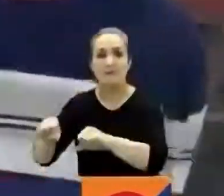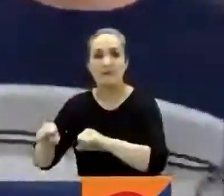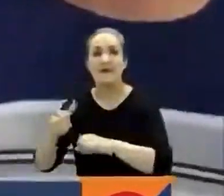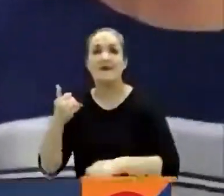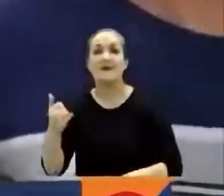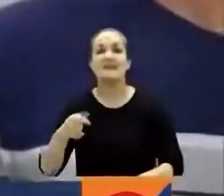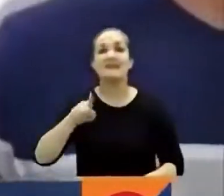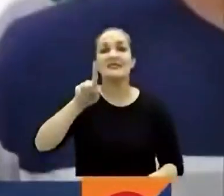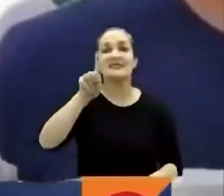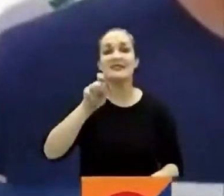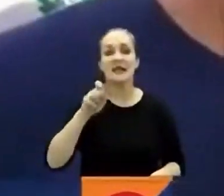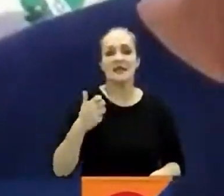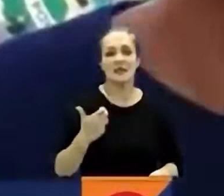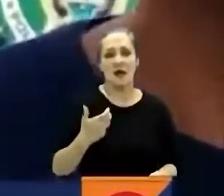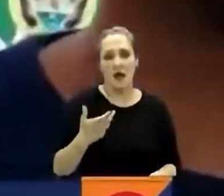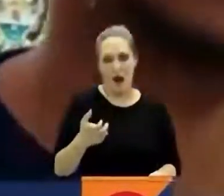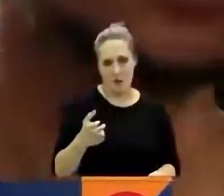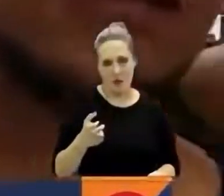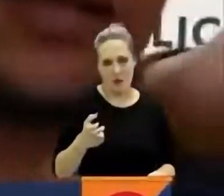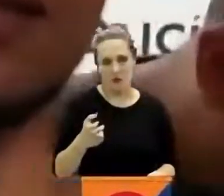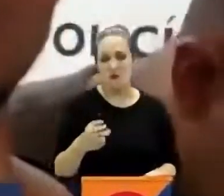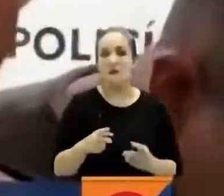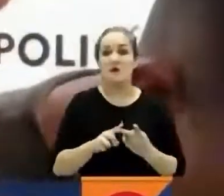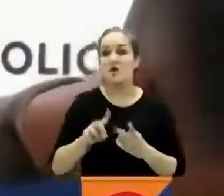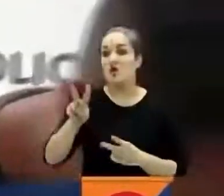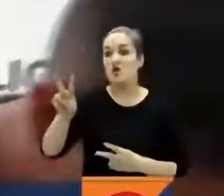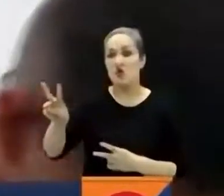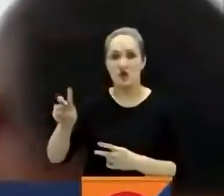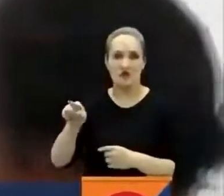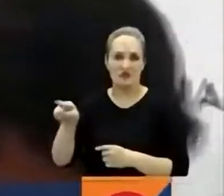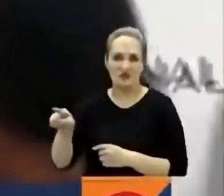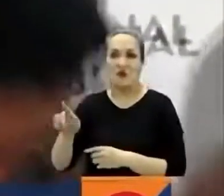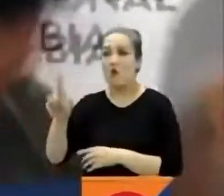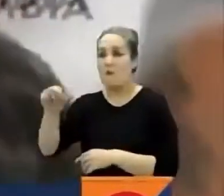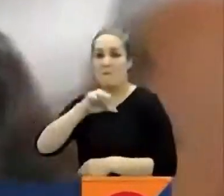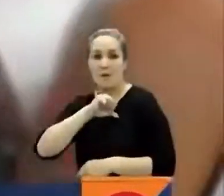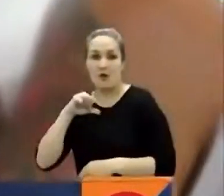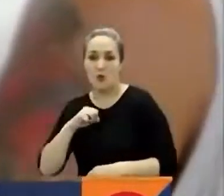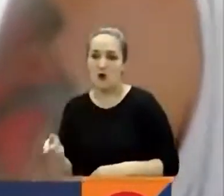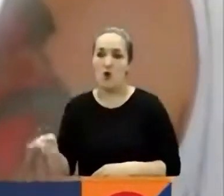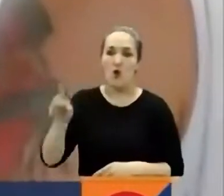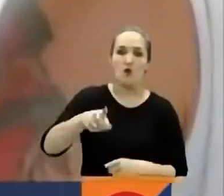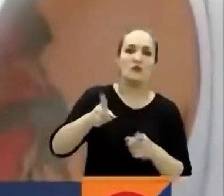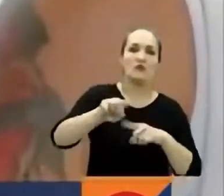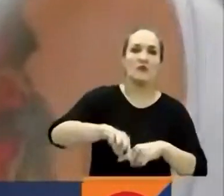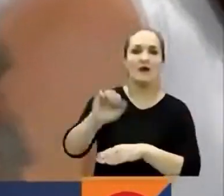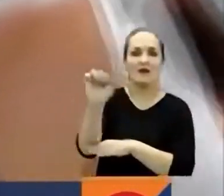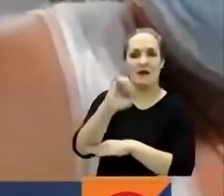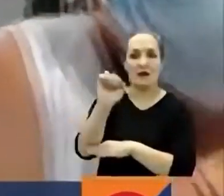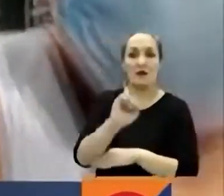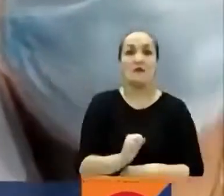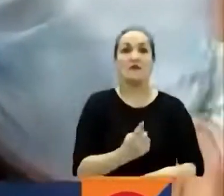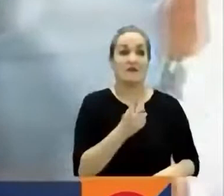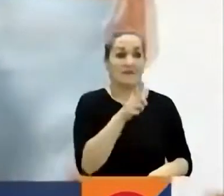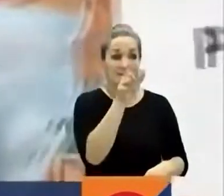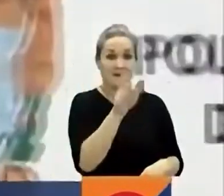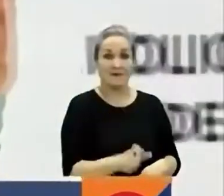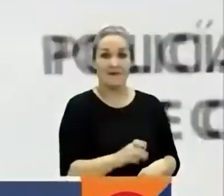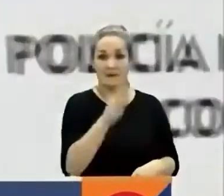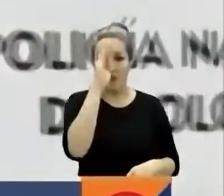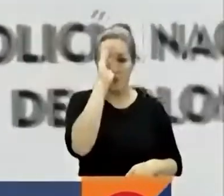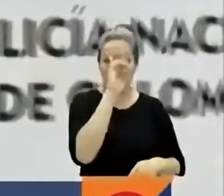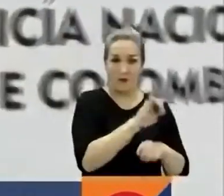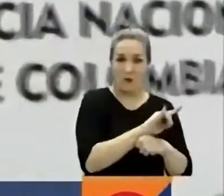fuego y 2 vehículos, uno de ellos tipo taxi y otro particular. En medio de los disparos, un guardia de seguridad y uno de los